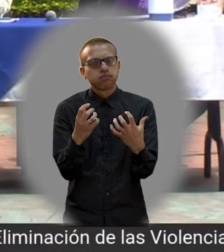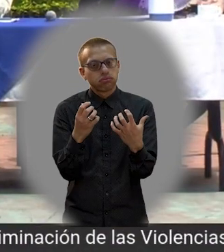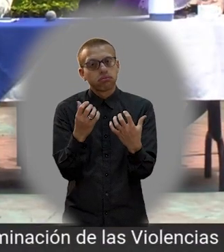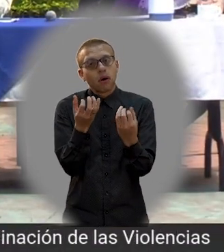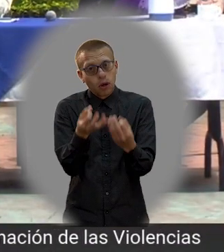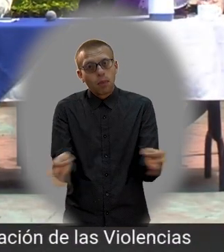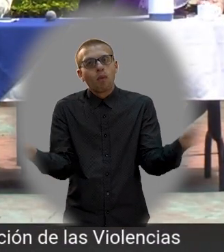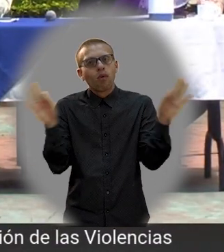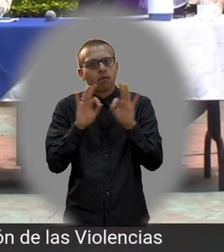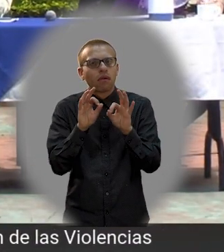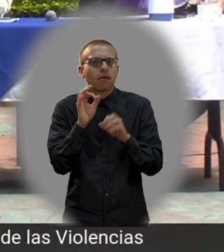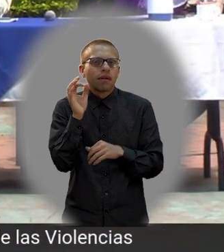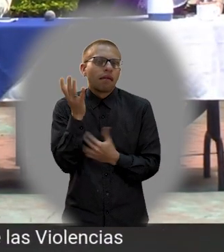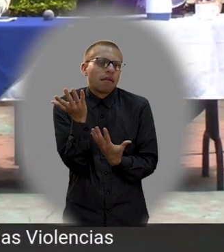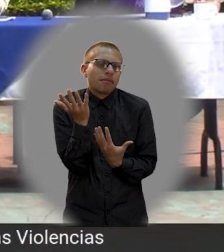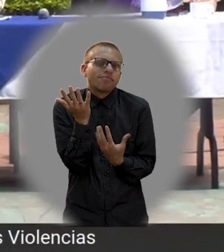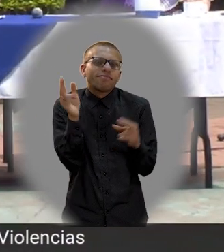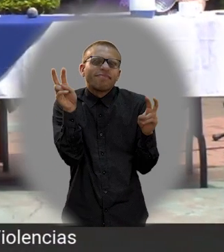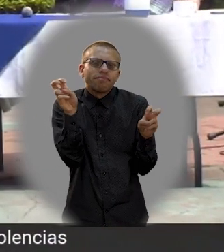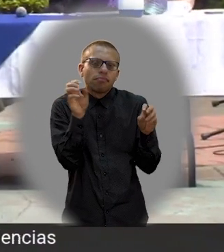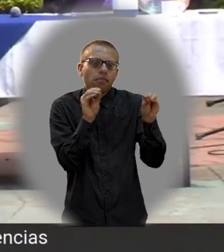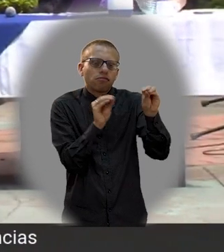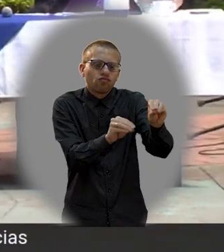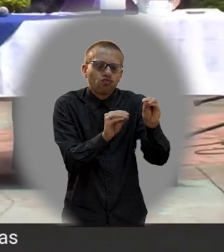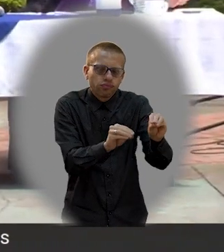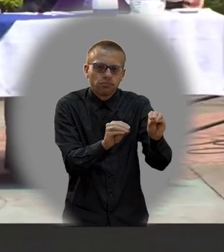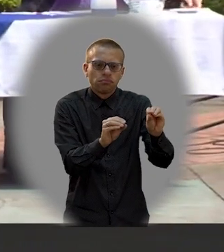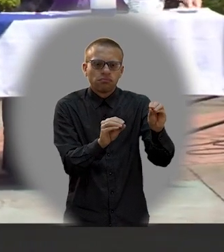formación y la transformación social?